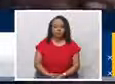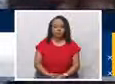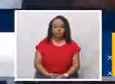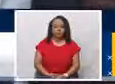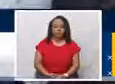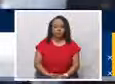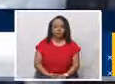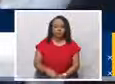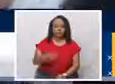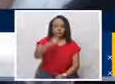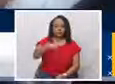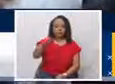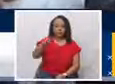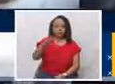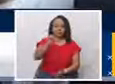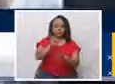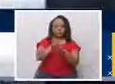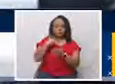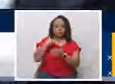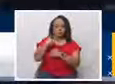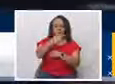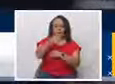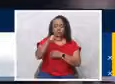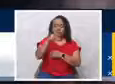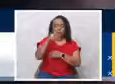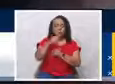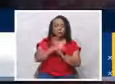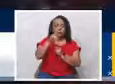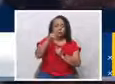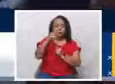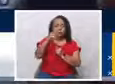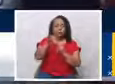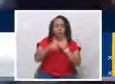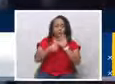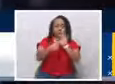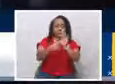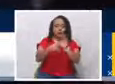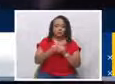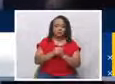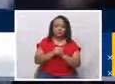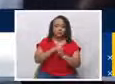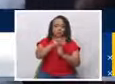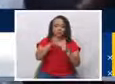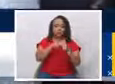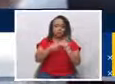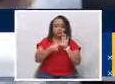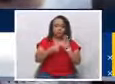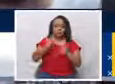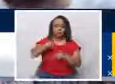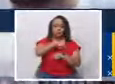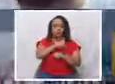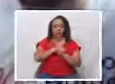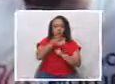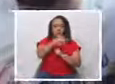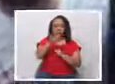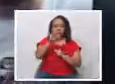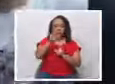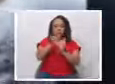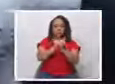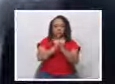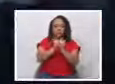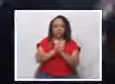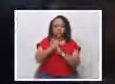Vamos. Se traslada para el otro lado. Ahí tenemos en cámara a Diego Bando enseñando la medalla. Ahí en primer plano a nuestra cámara Tigo Sports.